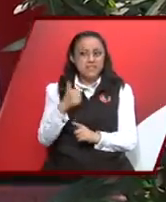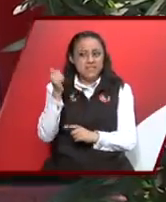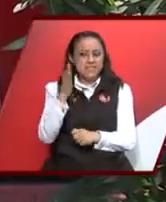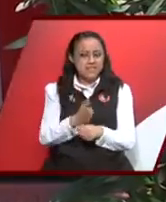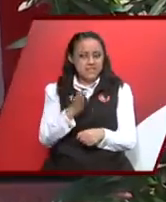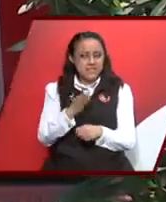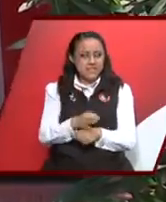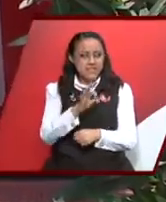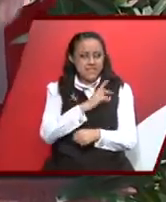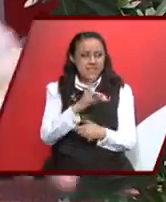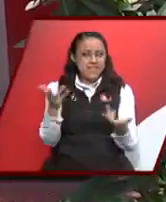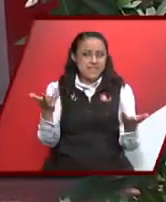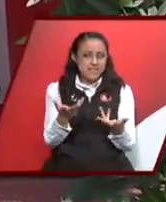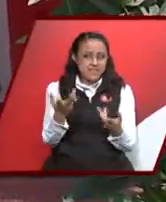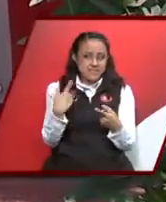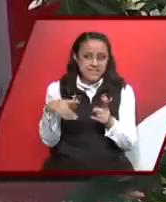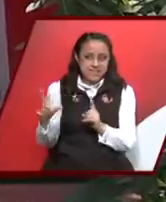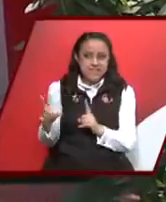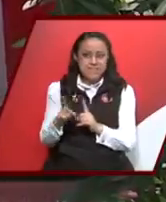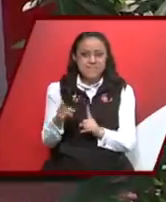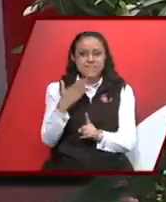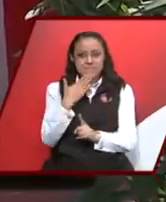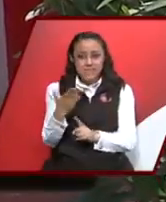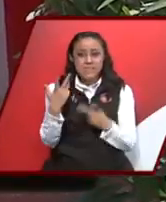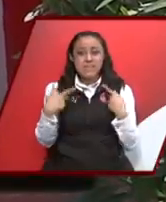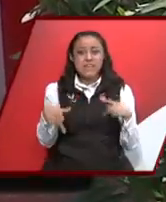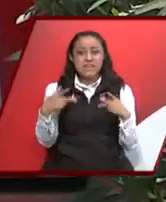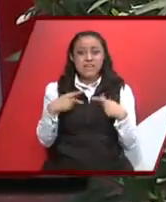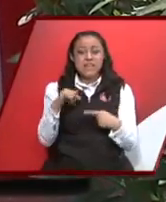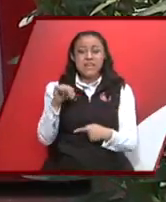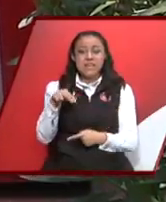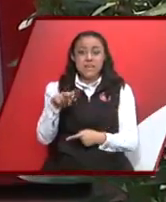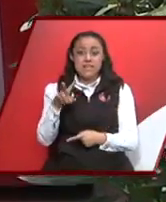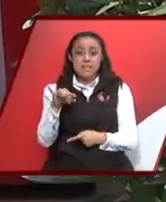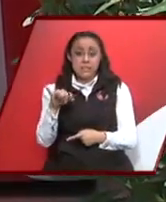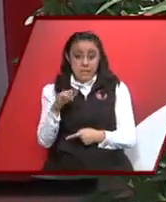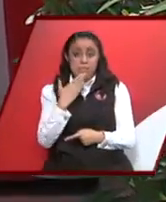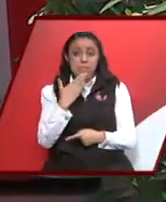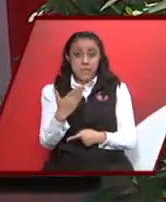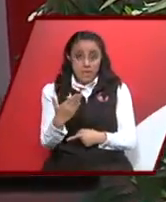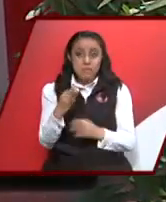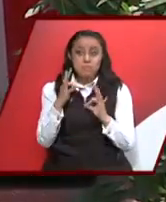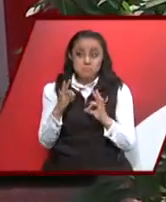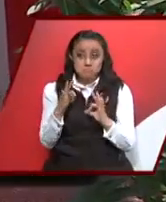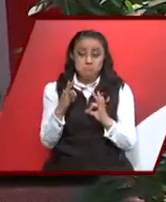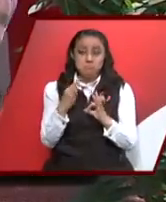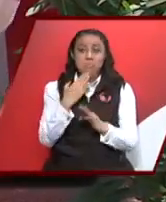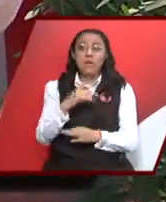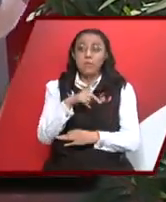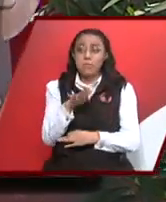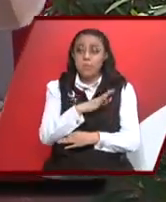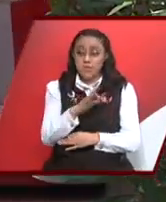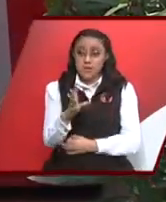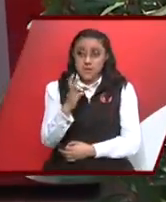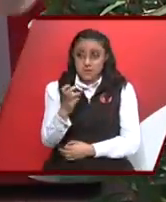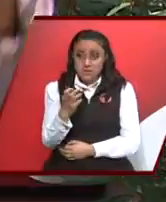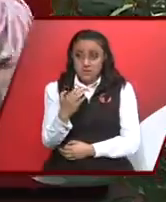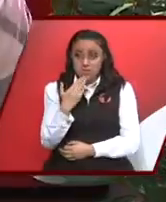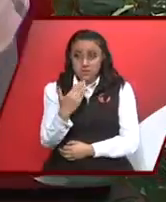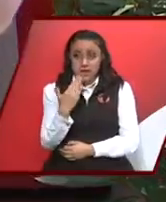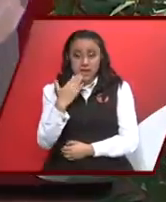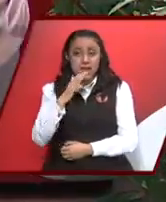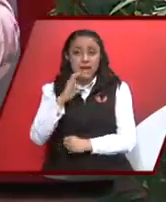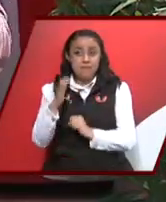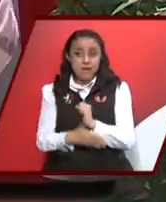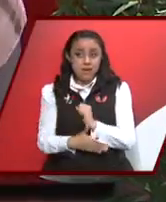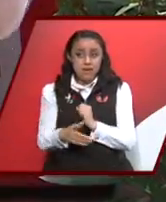Afortunadamente, bueno, nos recibieron muy bien las personas del INVI, y pues gracias a eso se terminó lo de